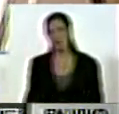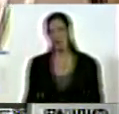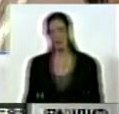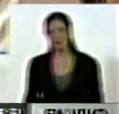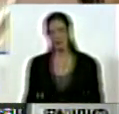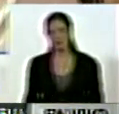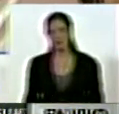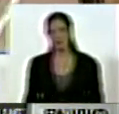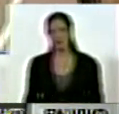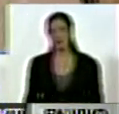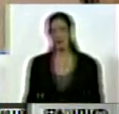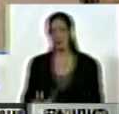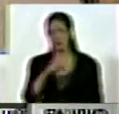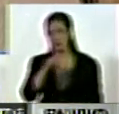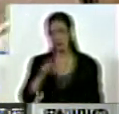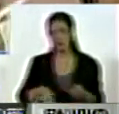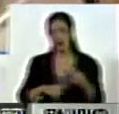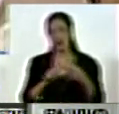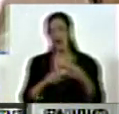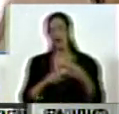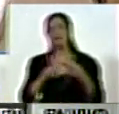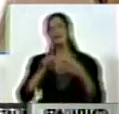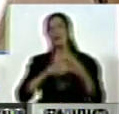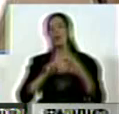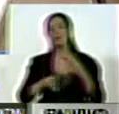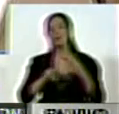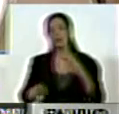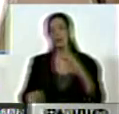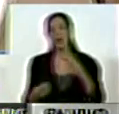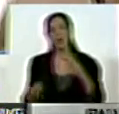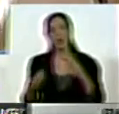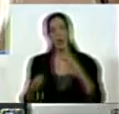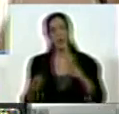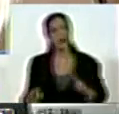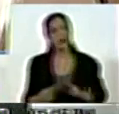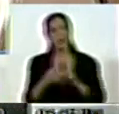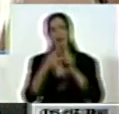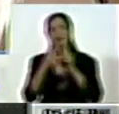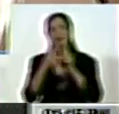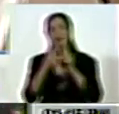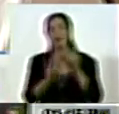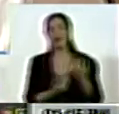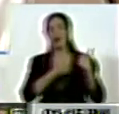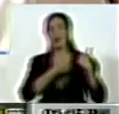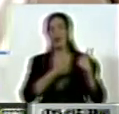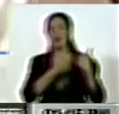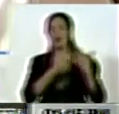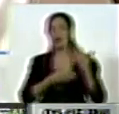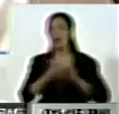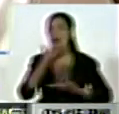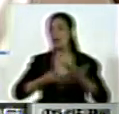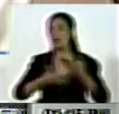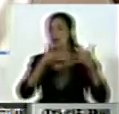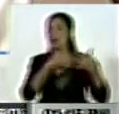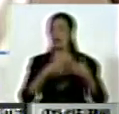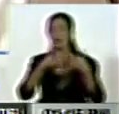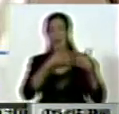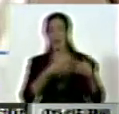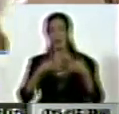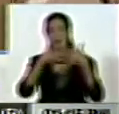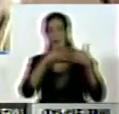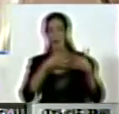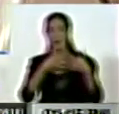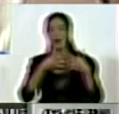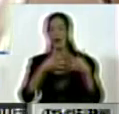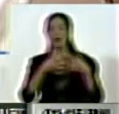de Venezuela, en primera instancia? En segunda, ¿cómo fue el encuentro con el encargado de negocios de Estados Unidos en